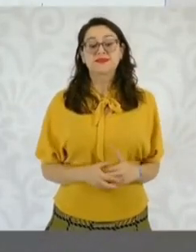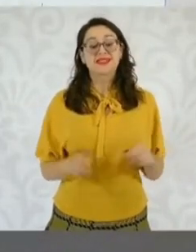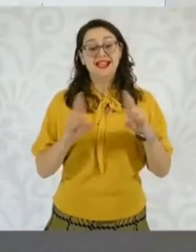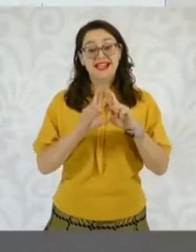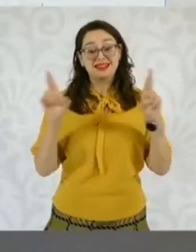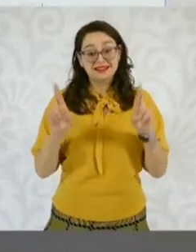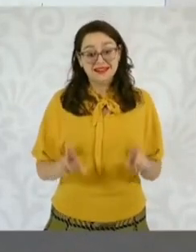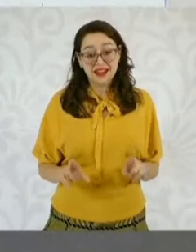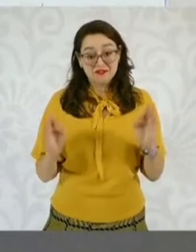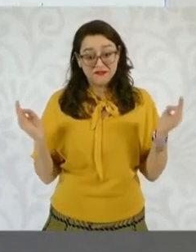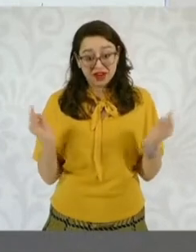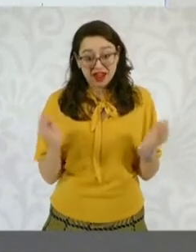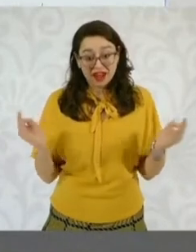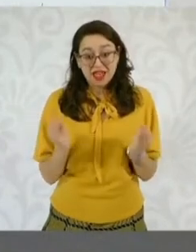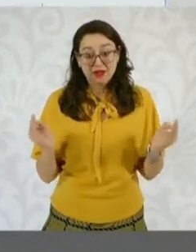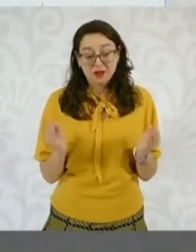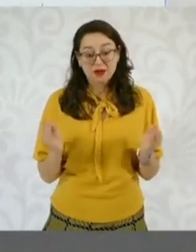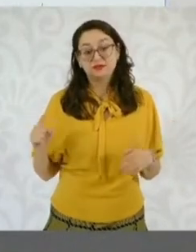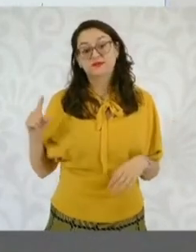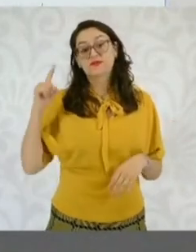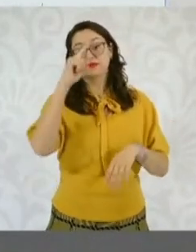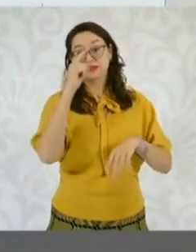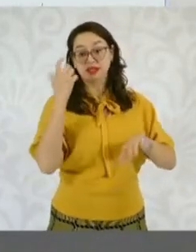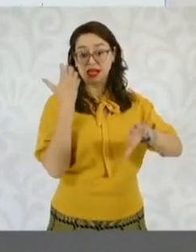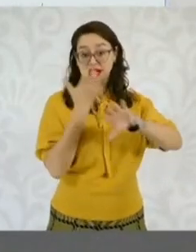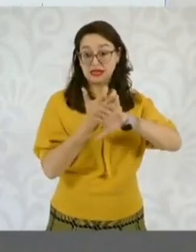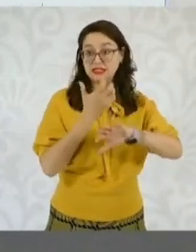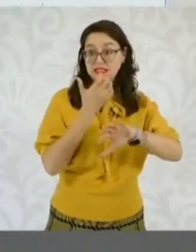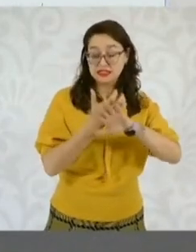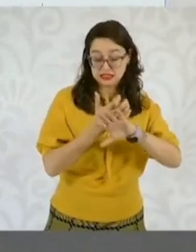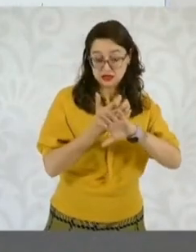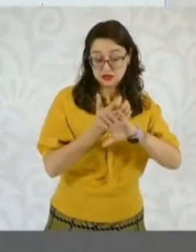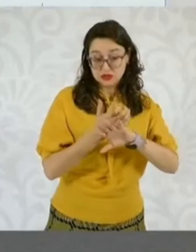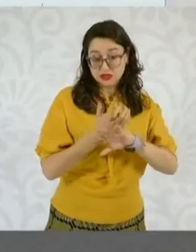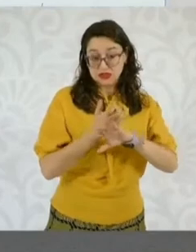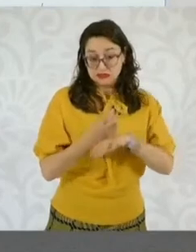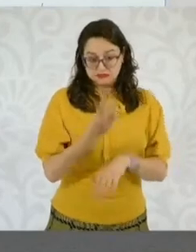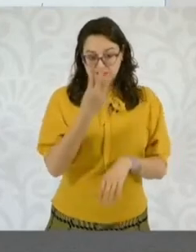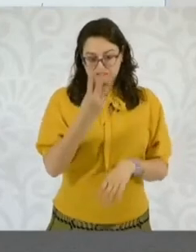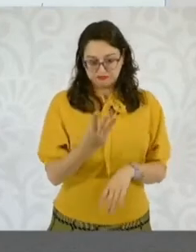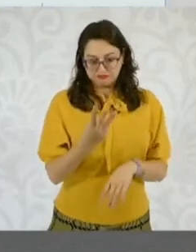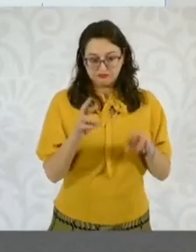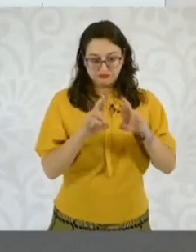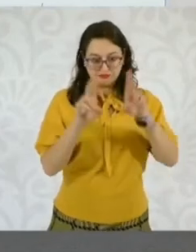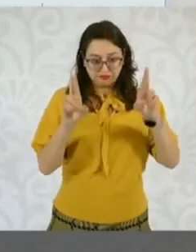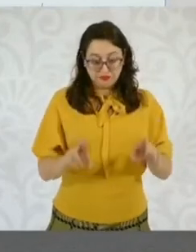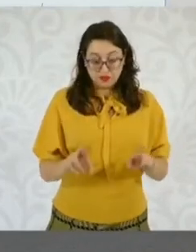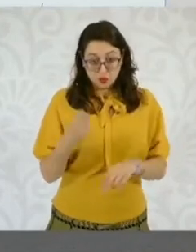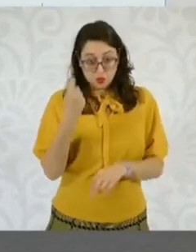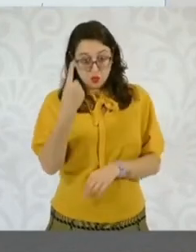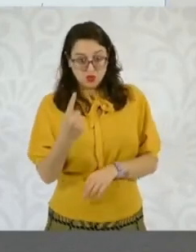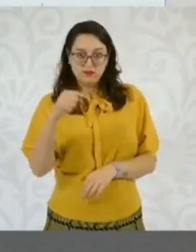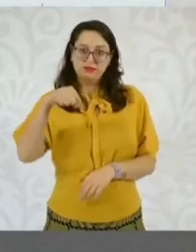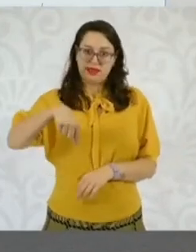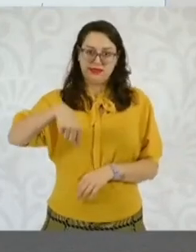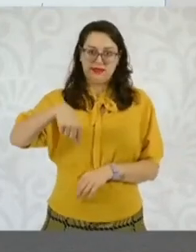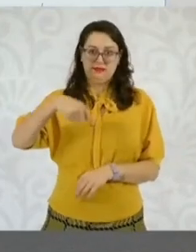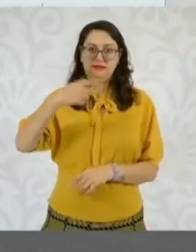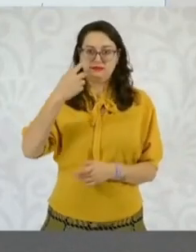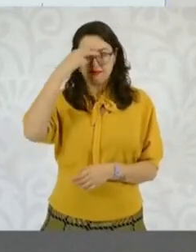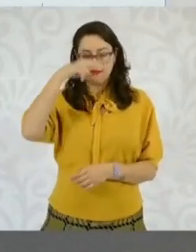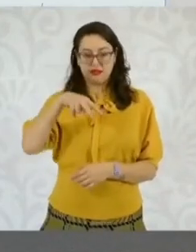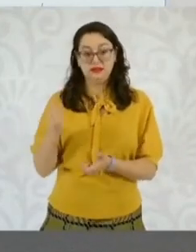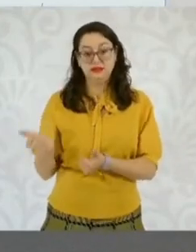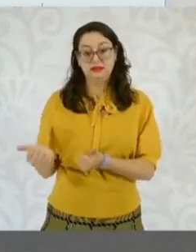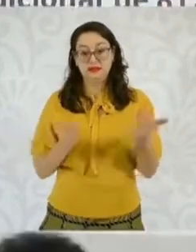Refrigeradores. 1 de cada 3 refrigeradores que hoy se venden en Estados Unidos se hace en México. Entonces aquí cuando